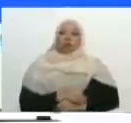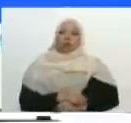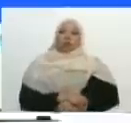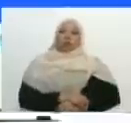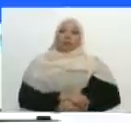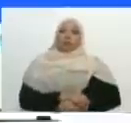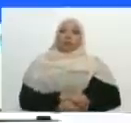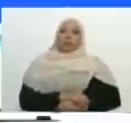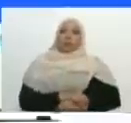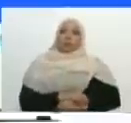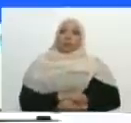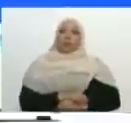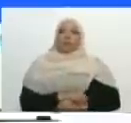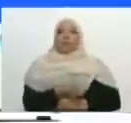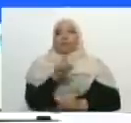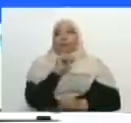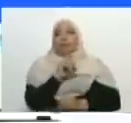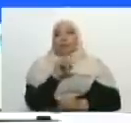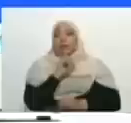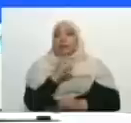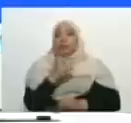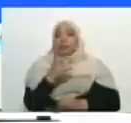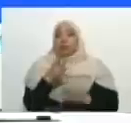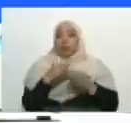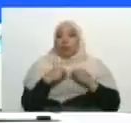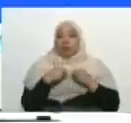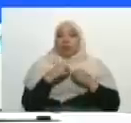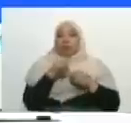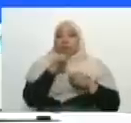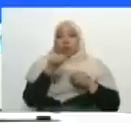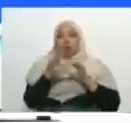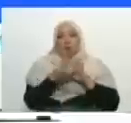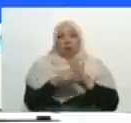Nos costaba creer que se hubiesen atrevido a tanto.